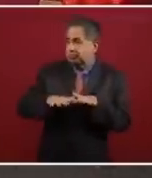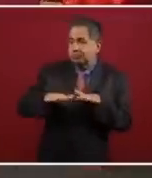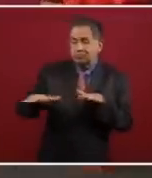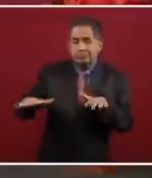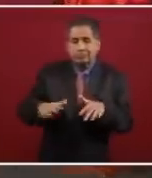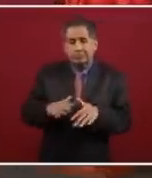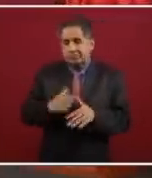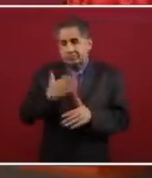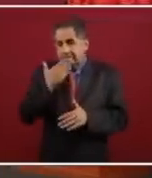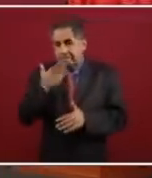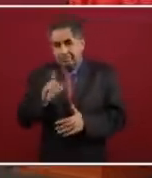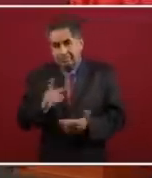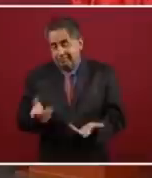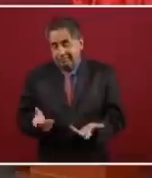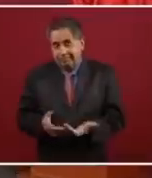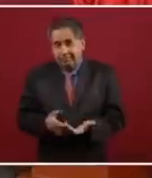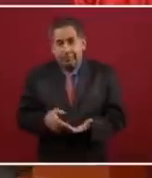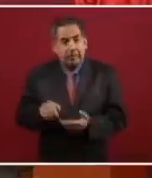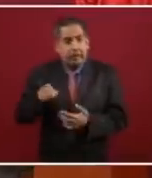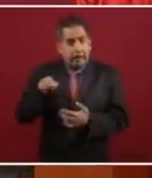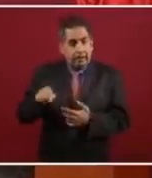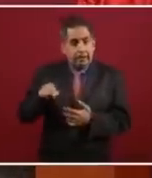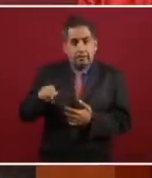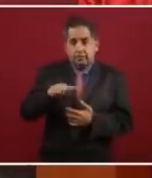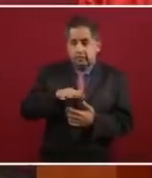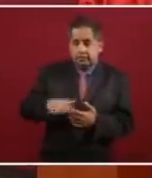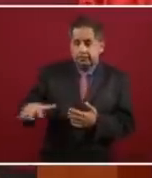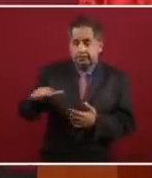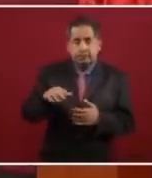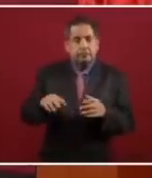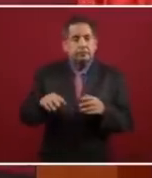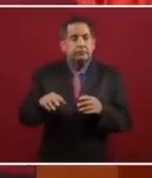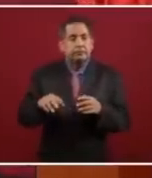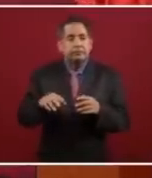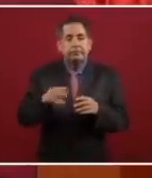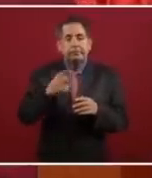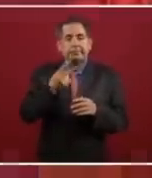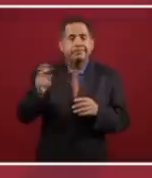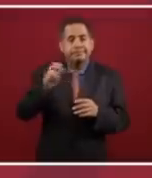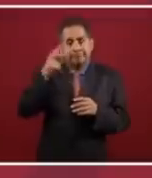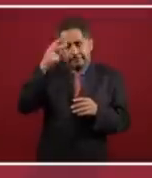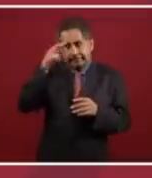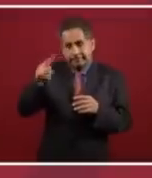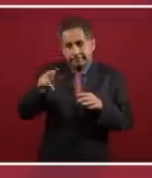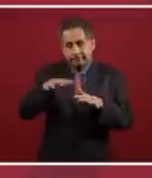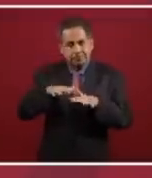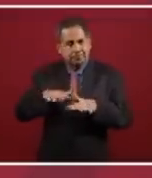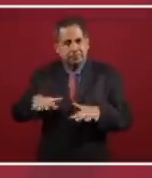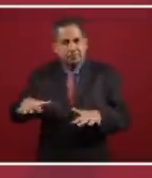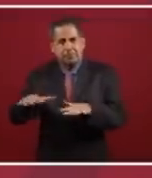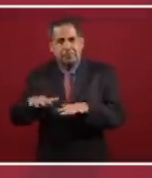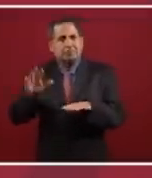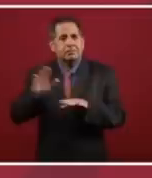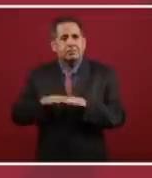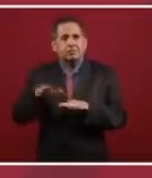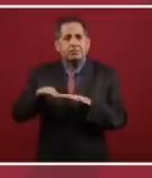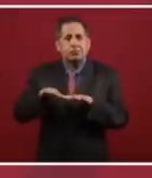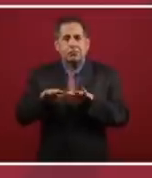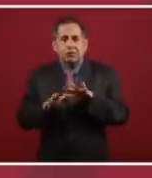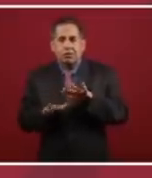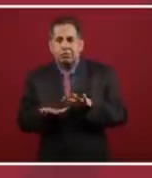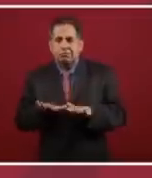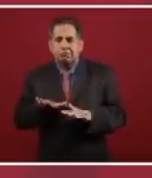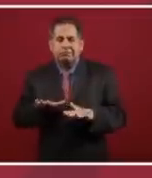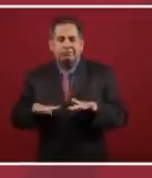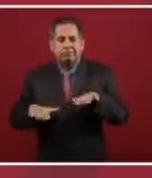Es la zona del Valle de México de más